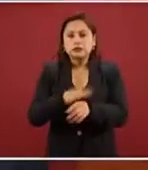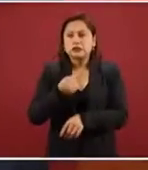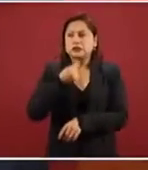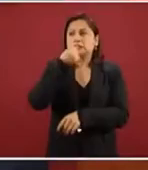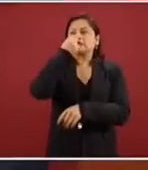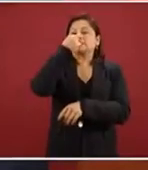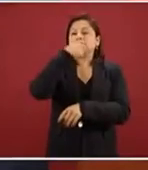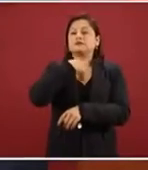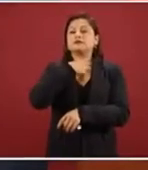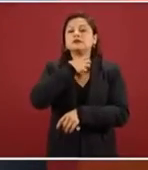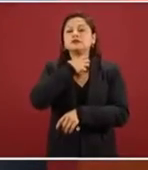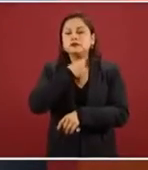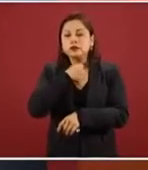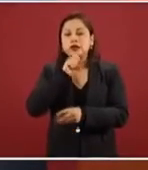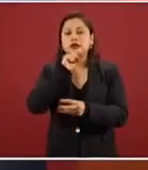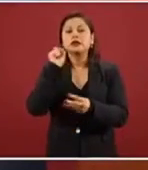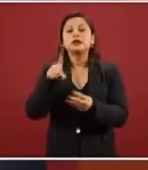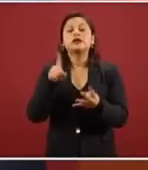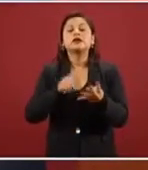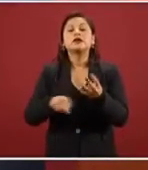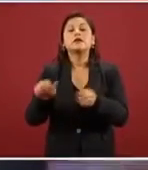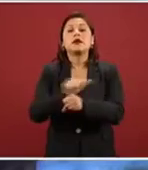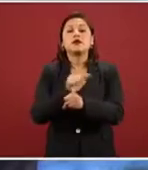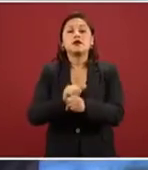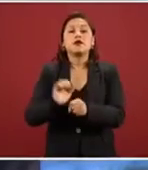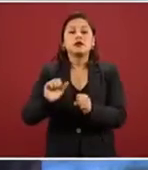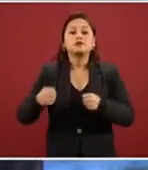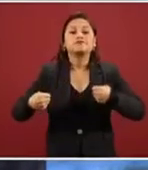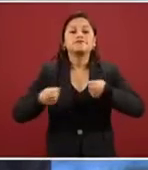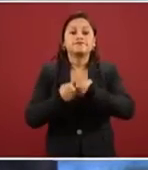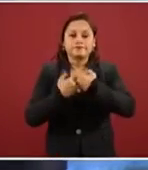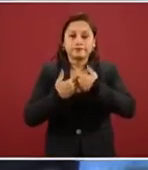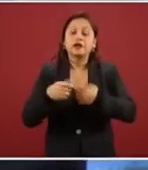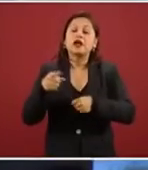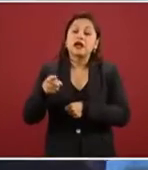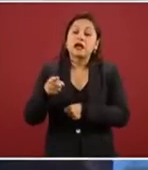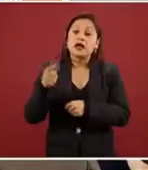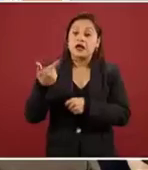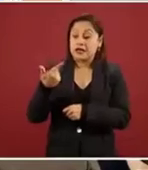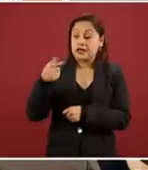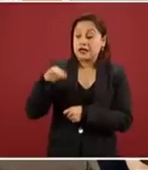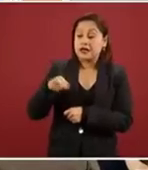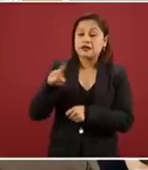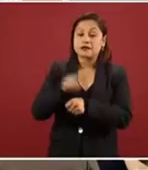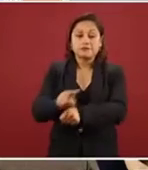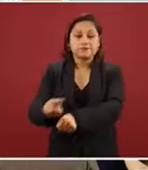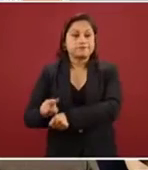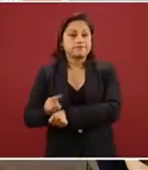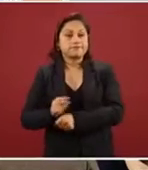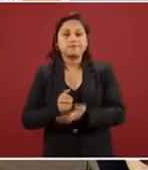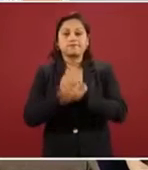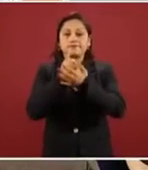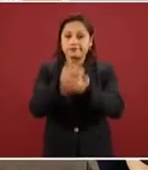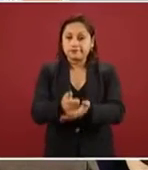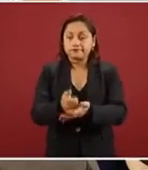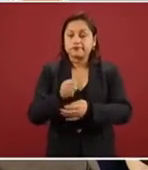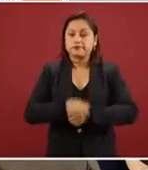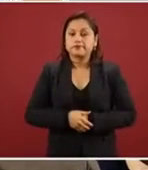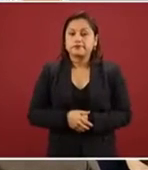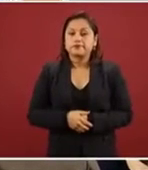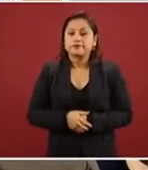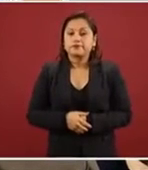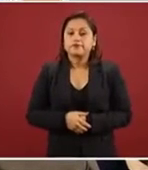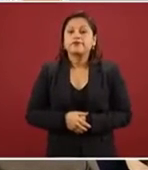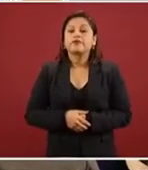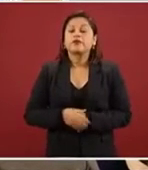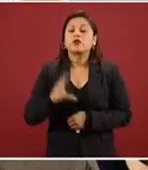de accidentes automovilísticos. La Guardia Nacional está realizando una tarea muy importante en ello. La Comisión